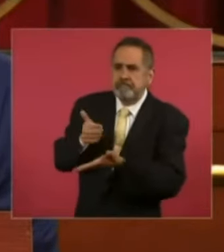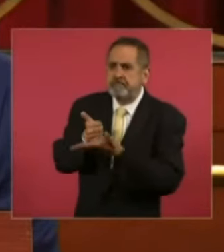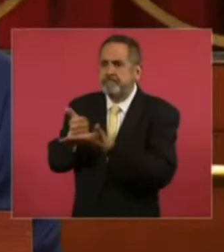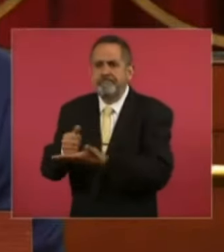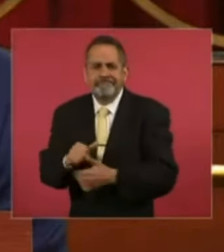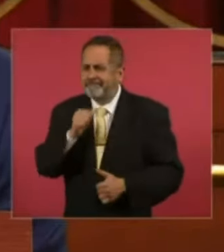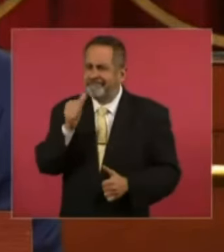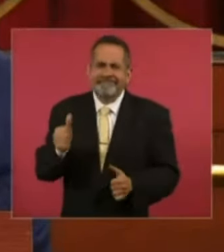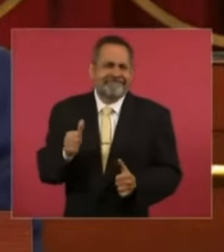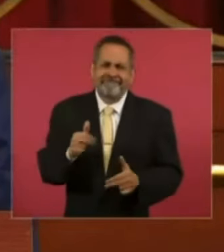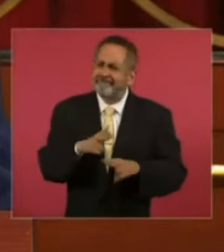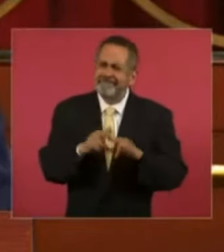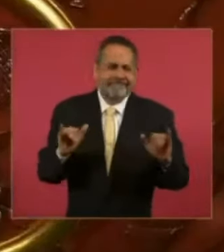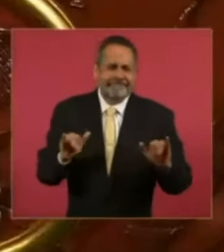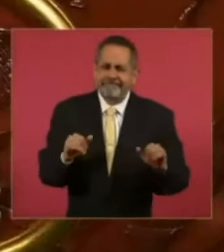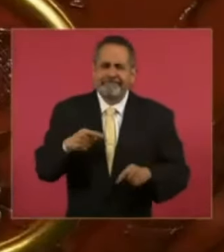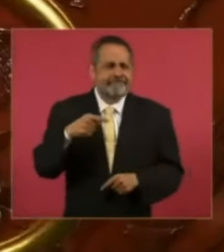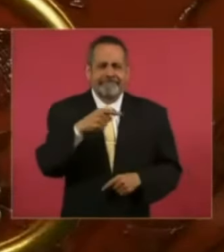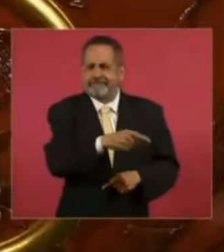que sí ve y que me adelanté.